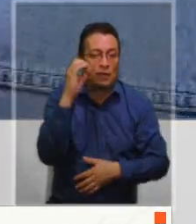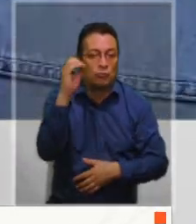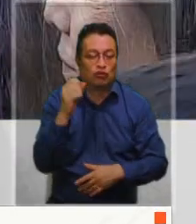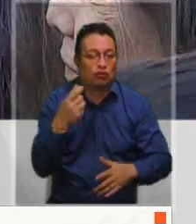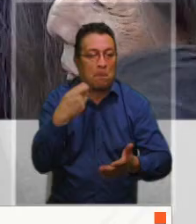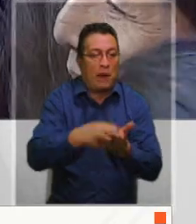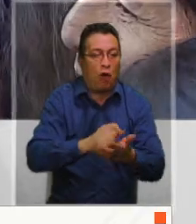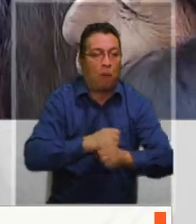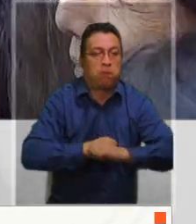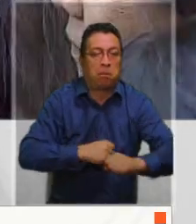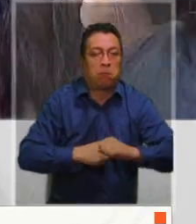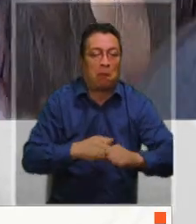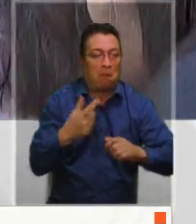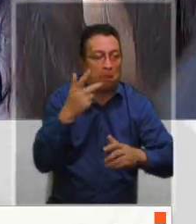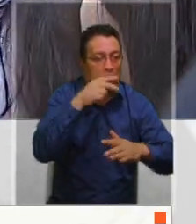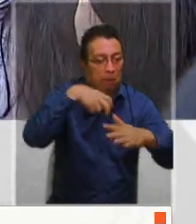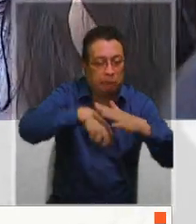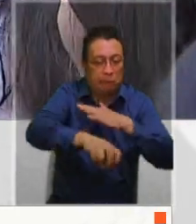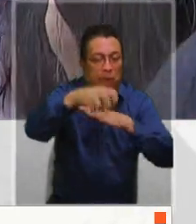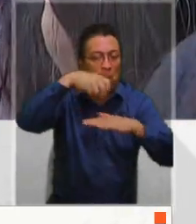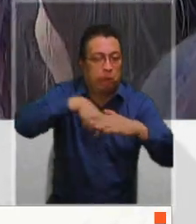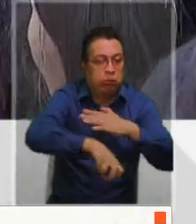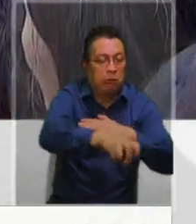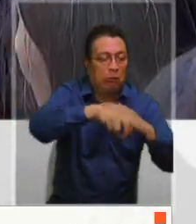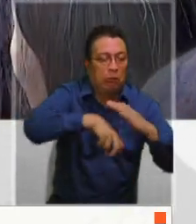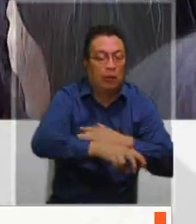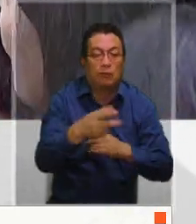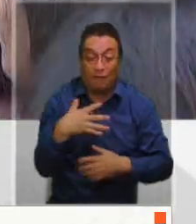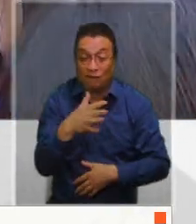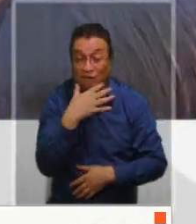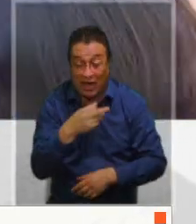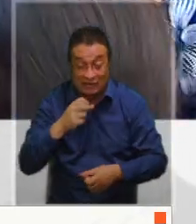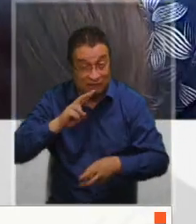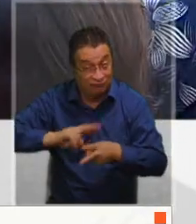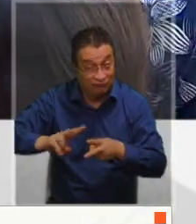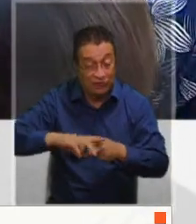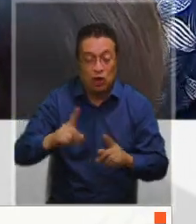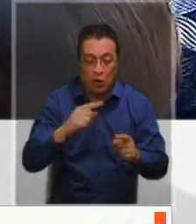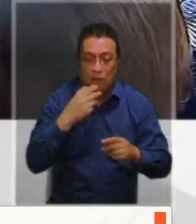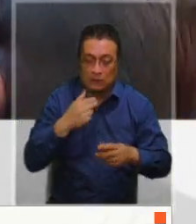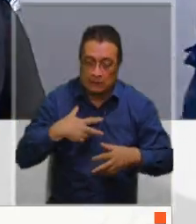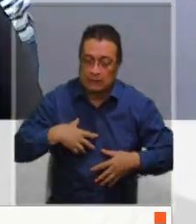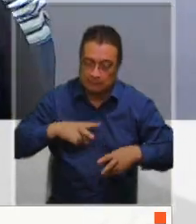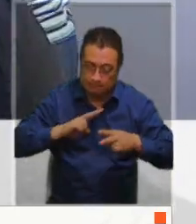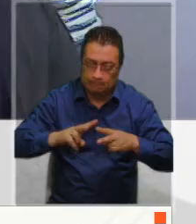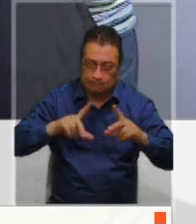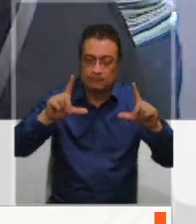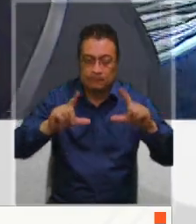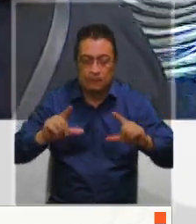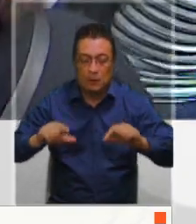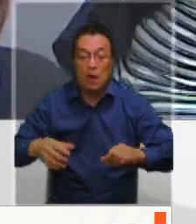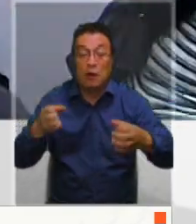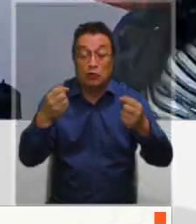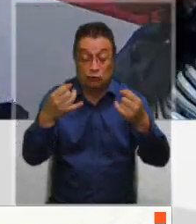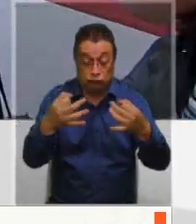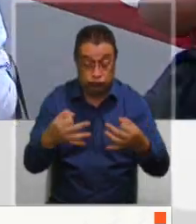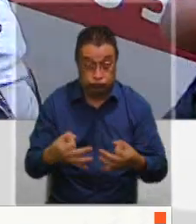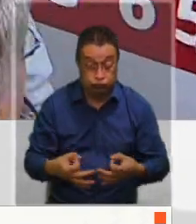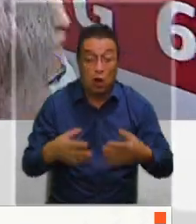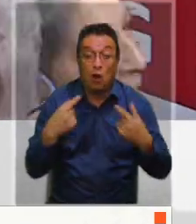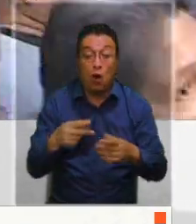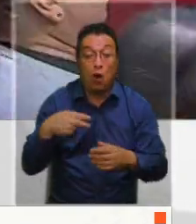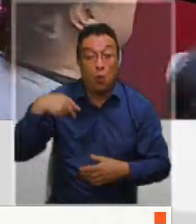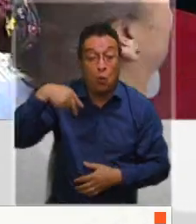debida fiscalización. Es un problema que es complejo, no es fácil, pero estamos determinados en poder tratar de reducirlo y esperamos que las cifras, cuando volvamos a medirlo en